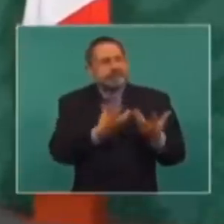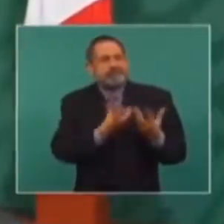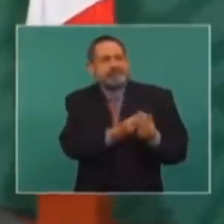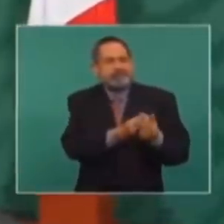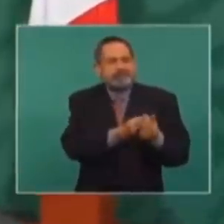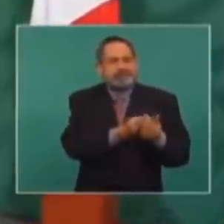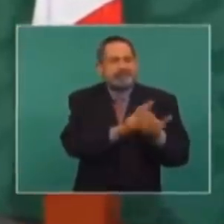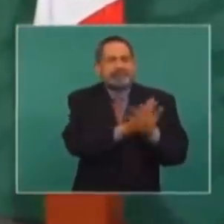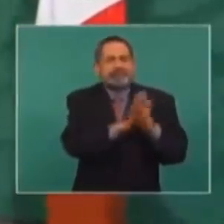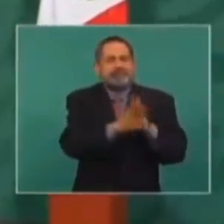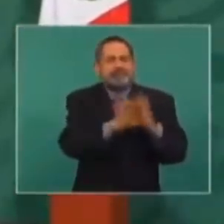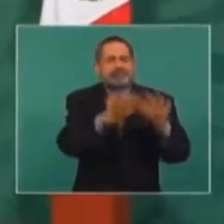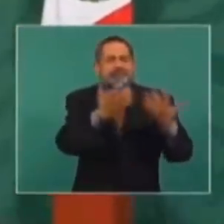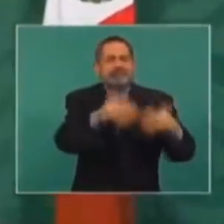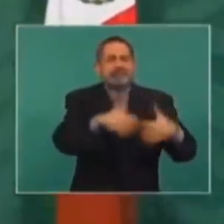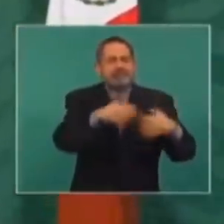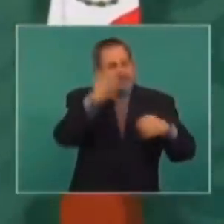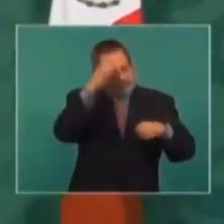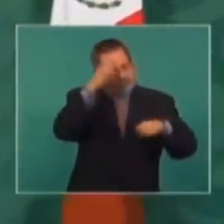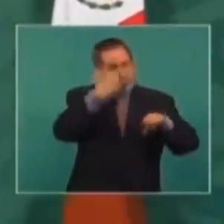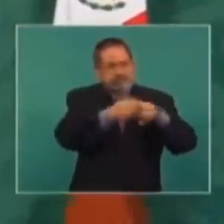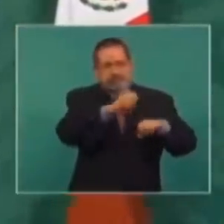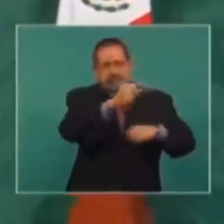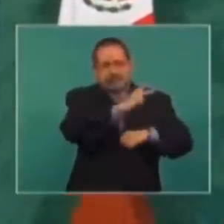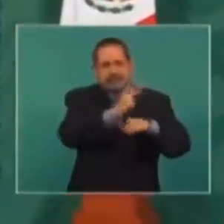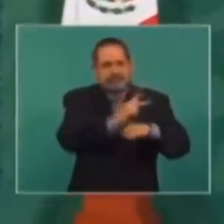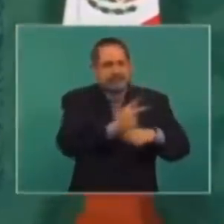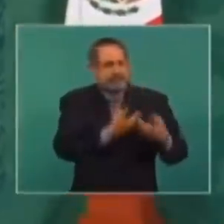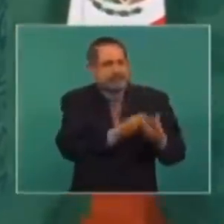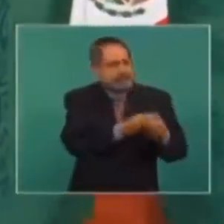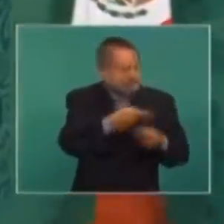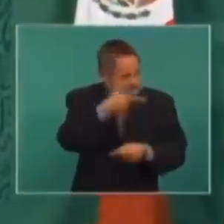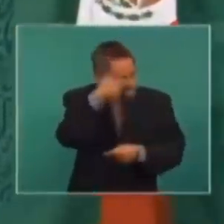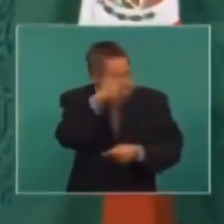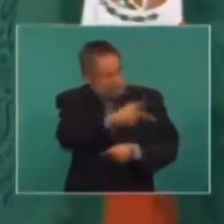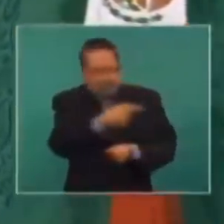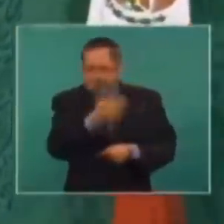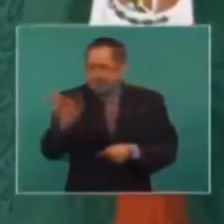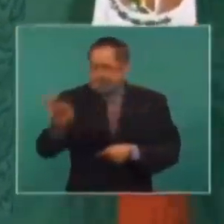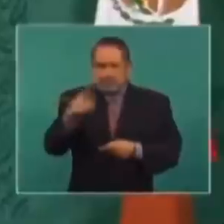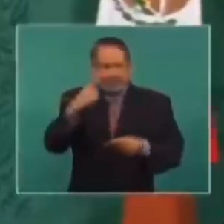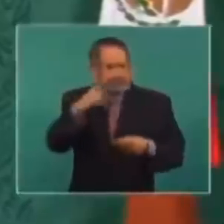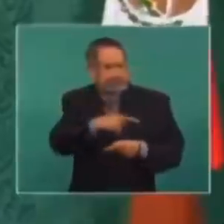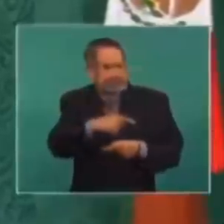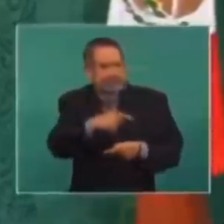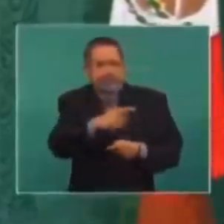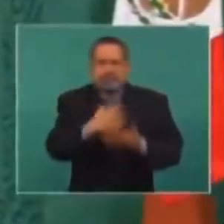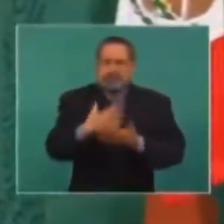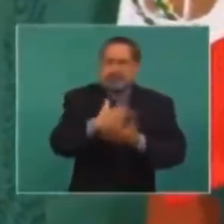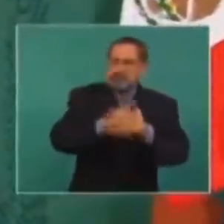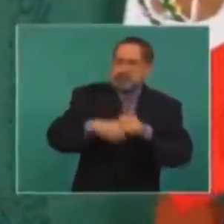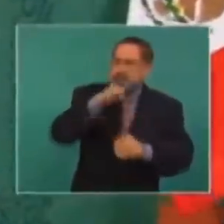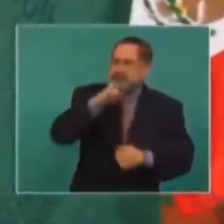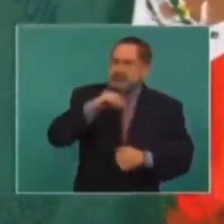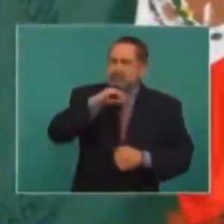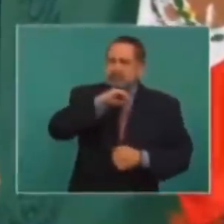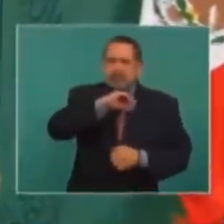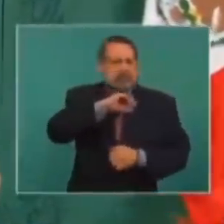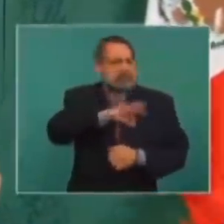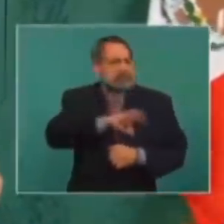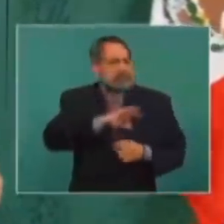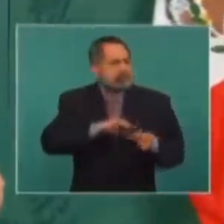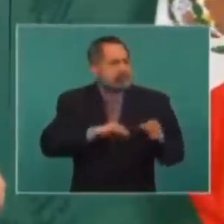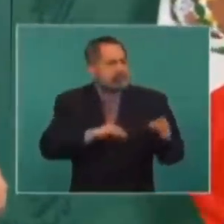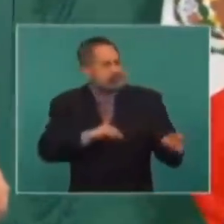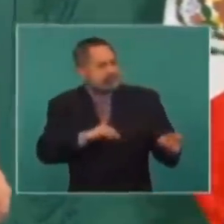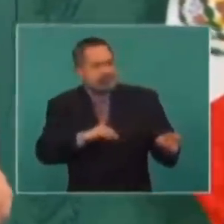y a los que han hechos jugosos sus negocios al amparo del poder